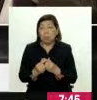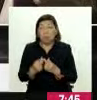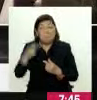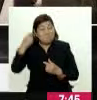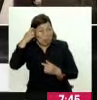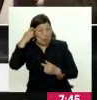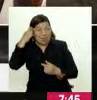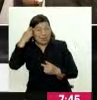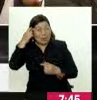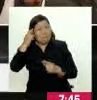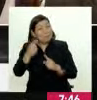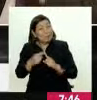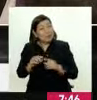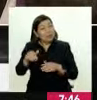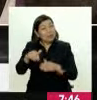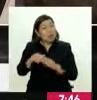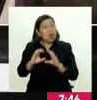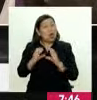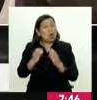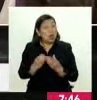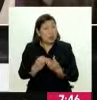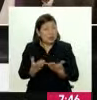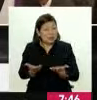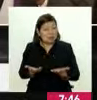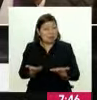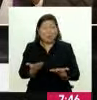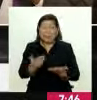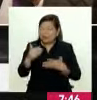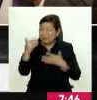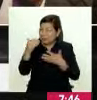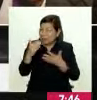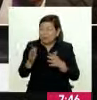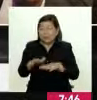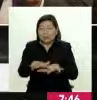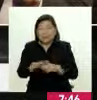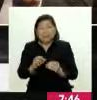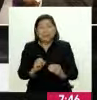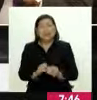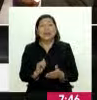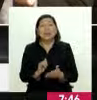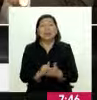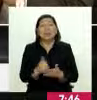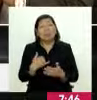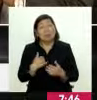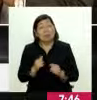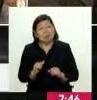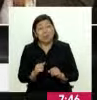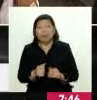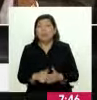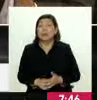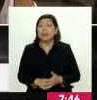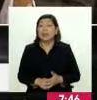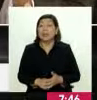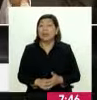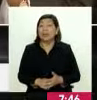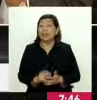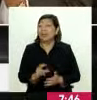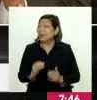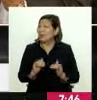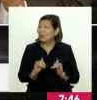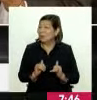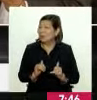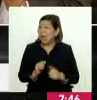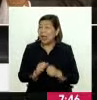organizaciones políticas es la elección congresal. Entonces, claro, eso es parte, por ejemplo, de algo que, me permito, Nicolás, no se vio en el